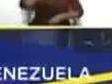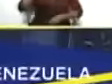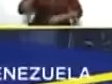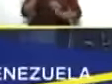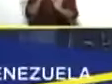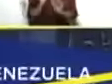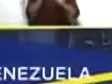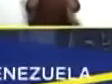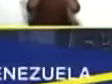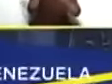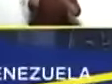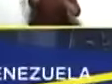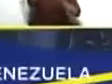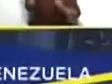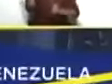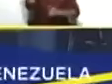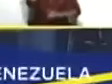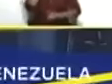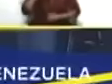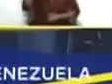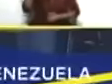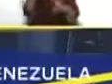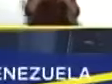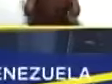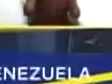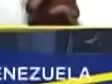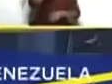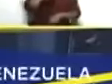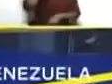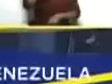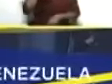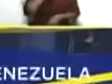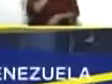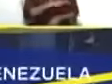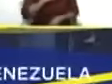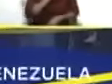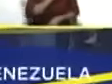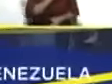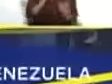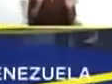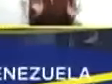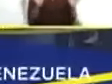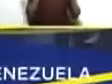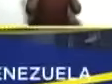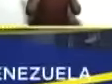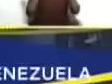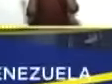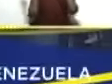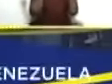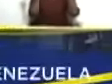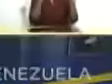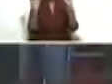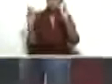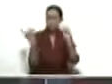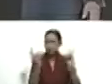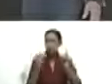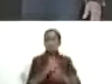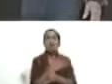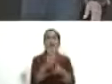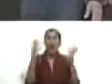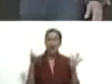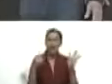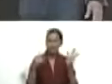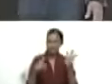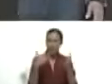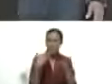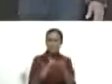que opinar, a los sectores religiosos, para que de esa consulta amplia salga una propuesta